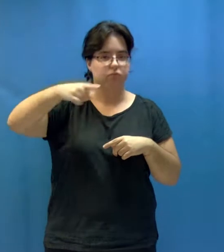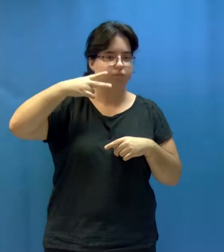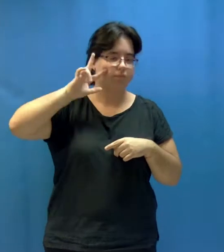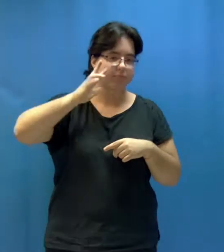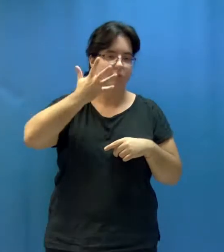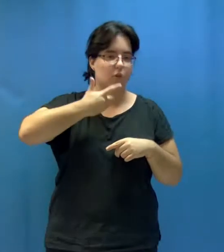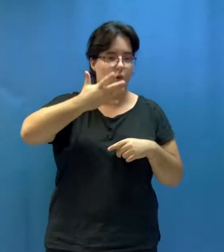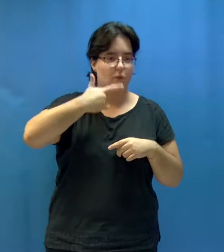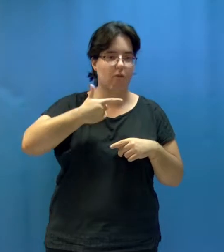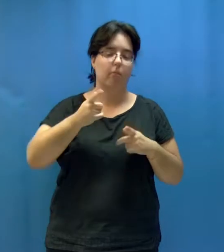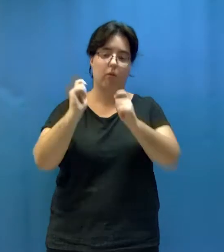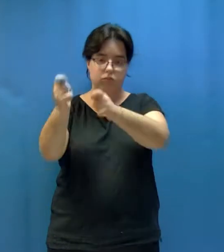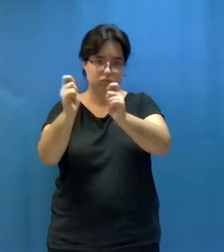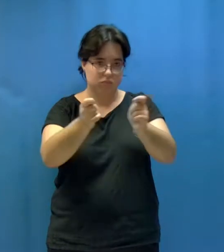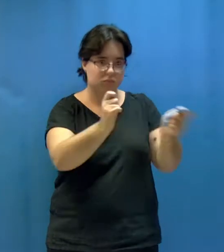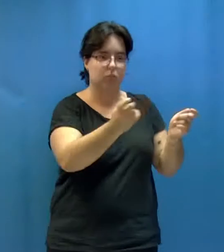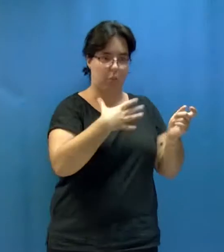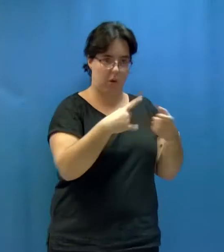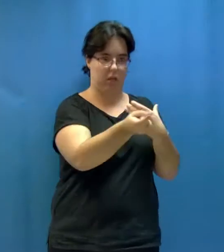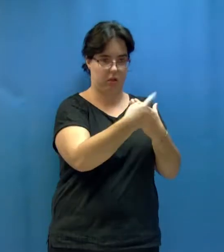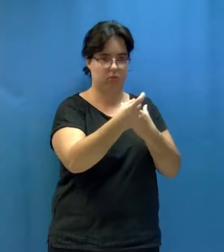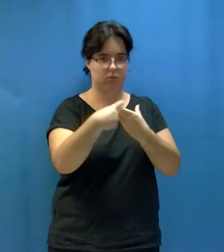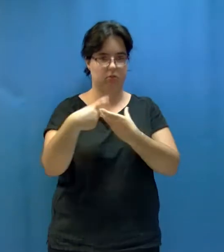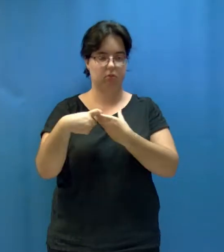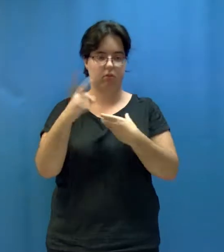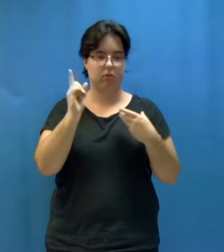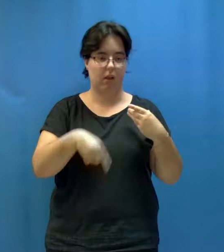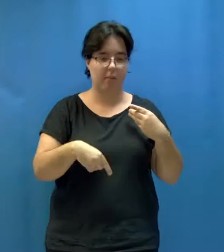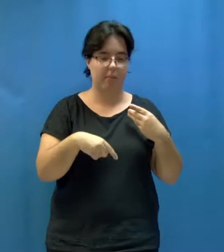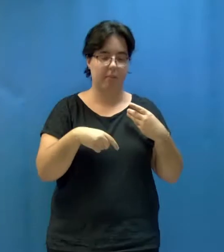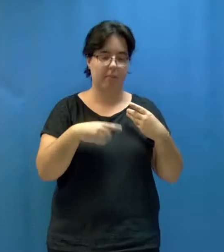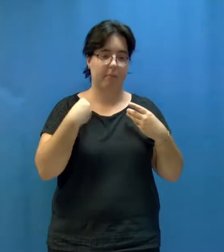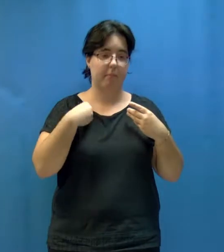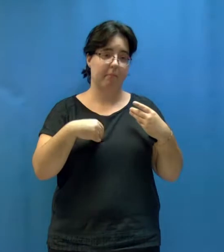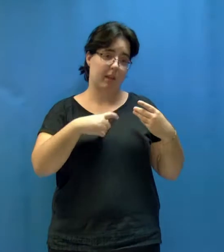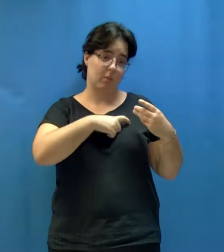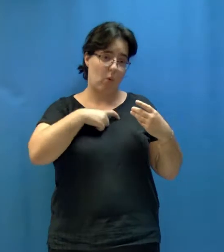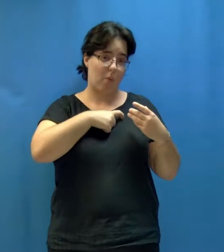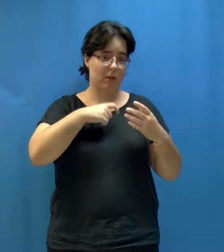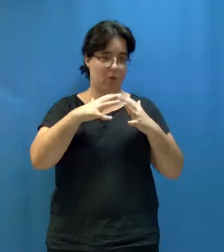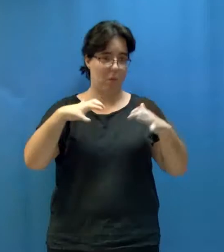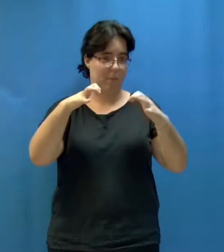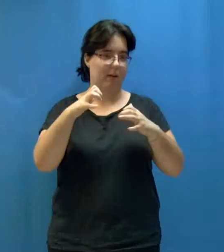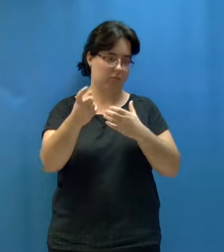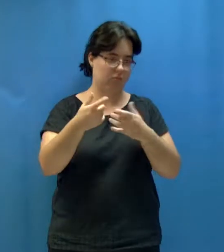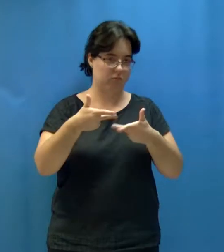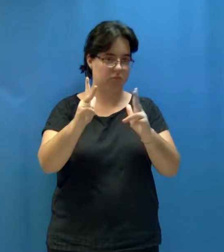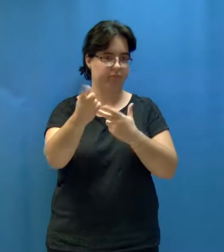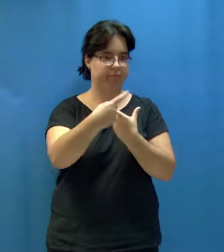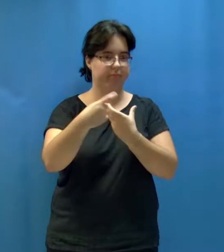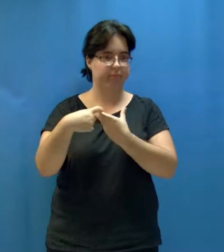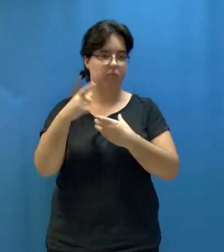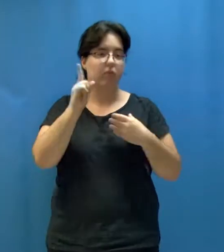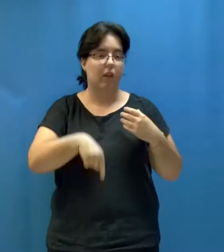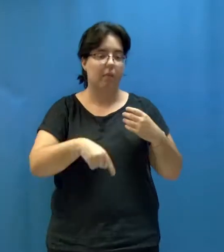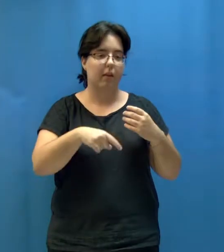Consejo sean designadas para formar parte del mismo por decreto de la Alcaldía a propuesta de la Comisión Informativa Plenaria. 3. El Consejo Municipal de Personas